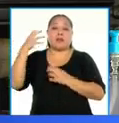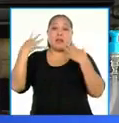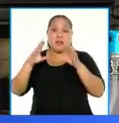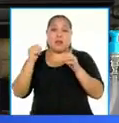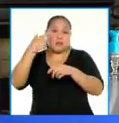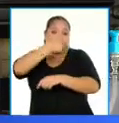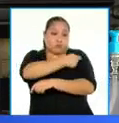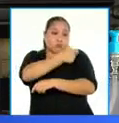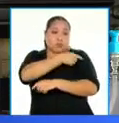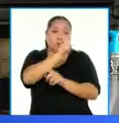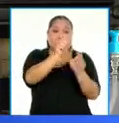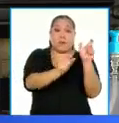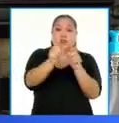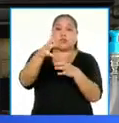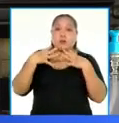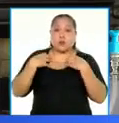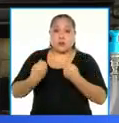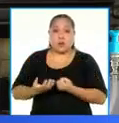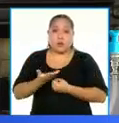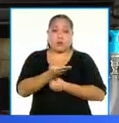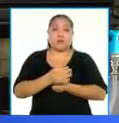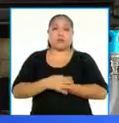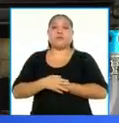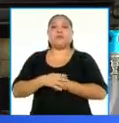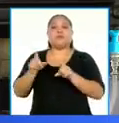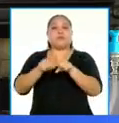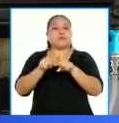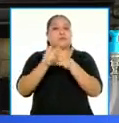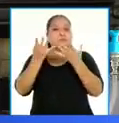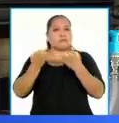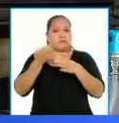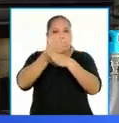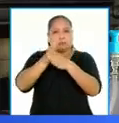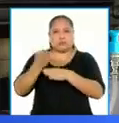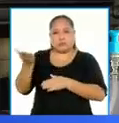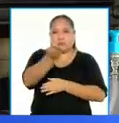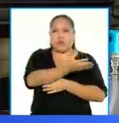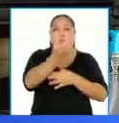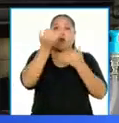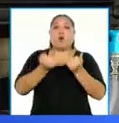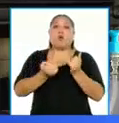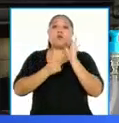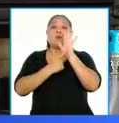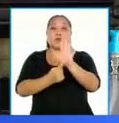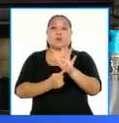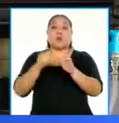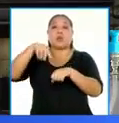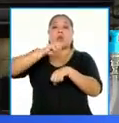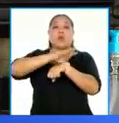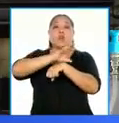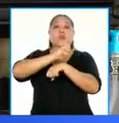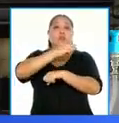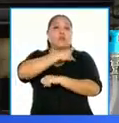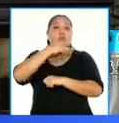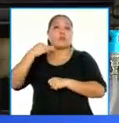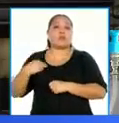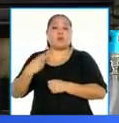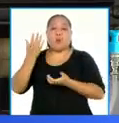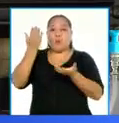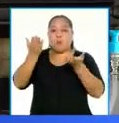salud. También quiero compartir con ustedes que hoy día se ha presentado en el Consejo de Ministros